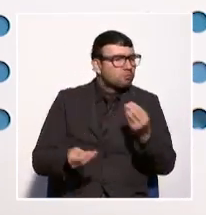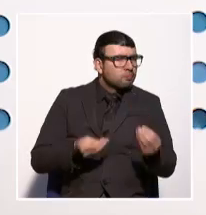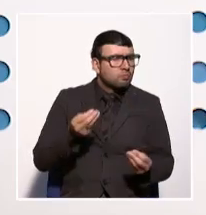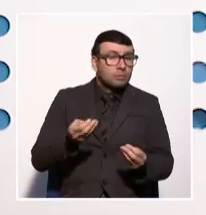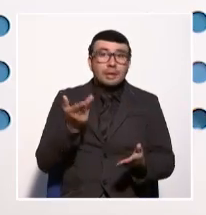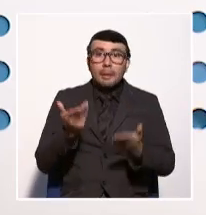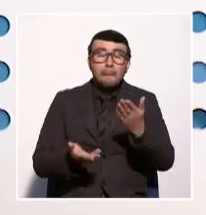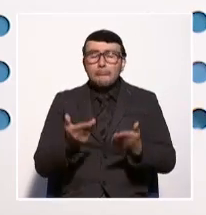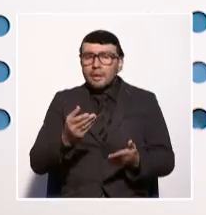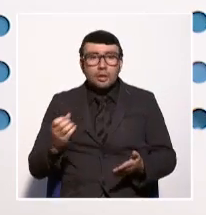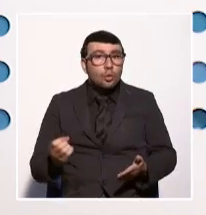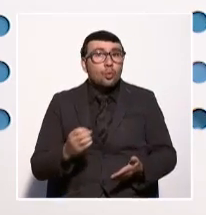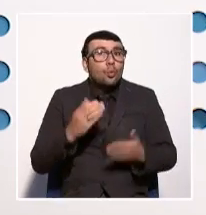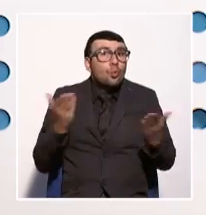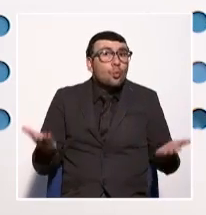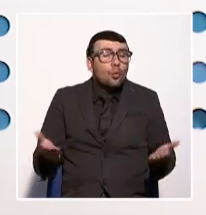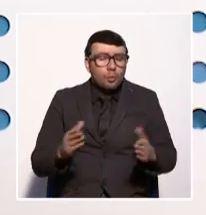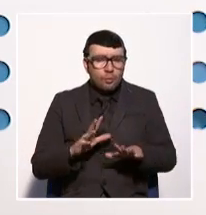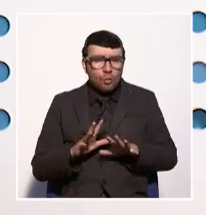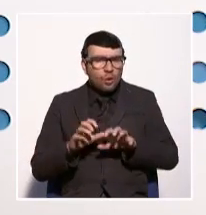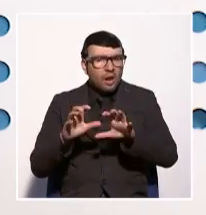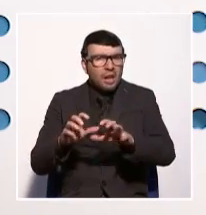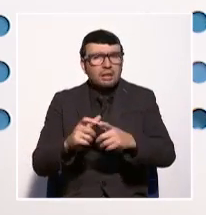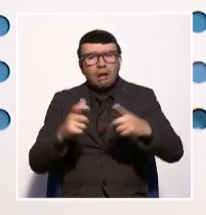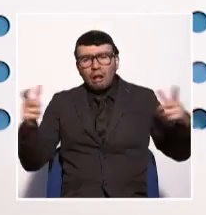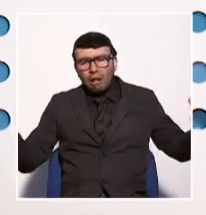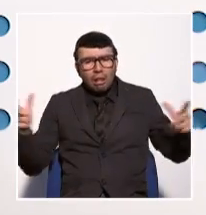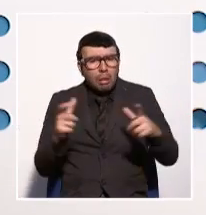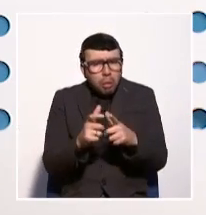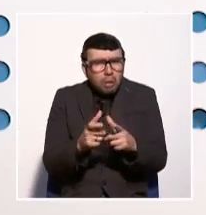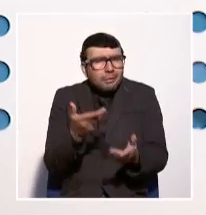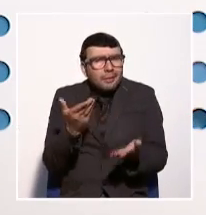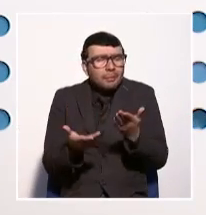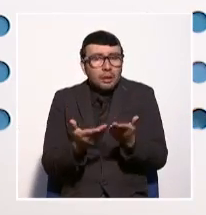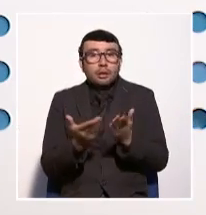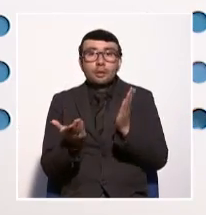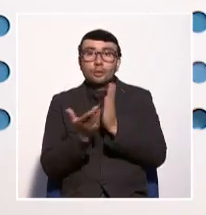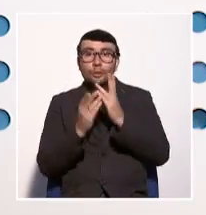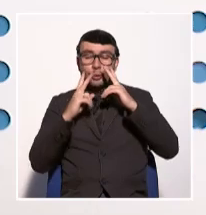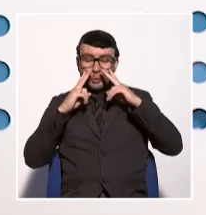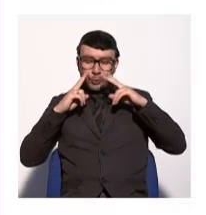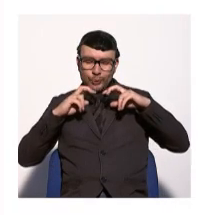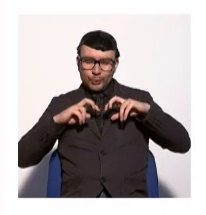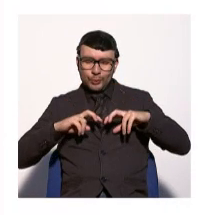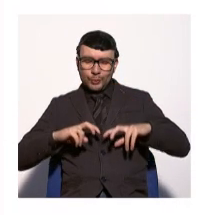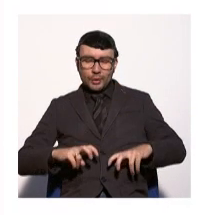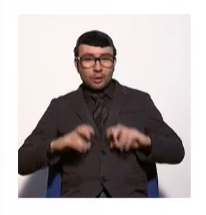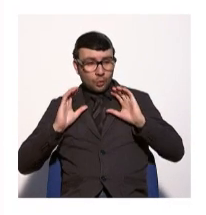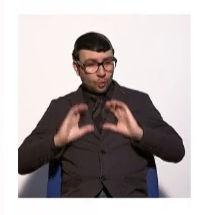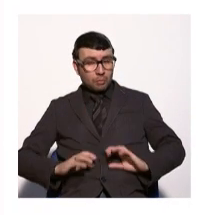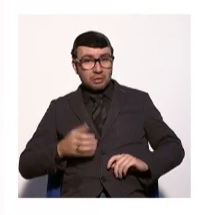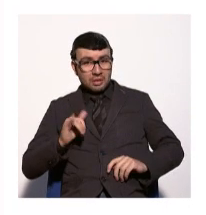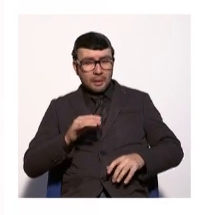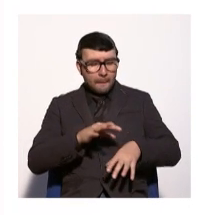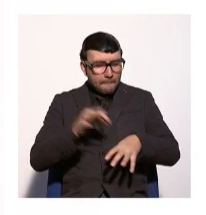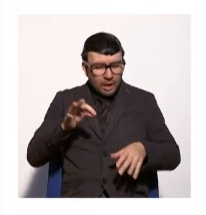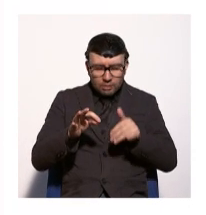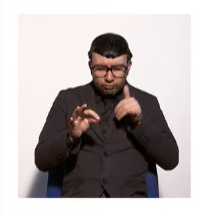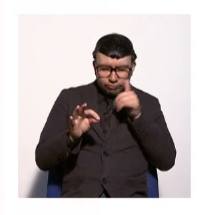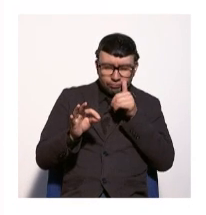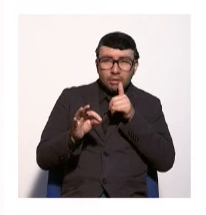estado en que está el cáncer y de acuerdo a la patología del estudio histopatológico de la biopsia que dio